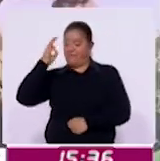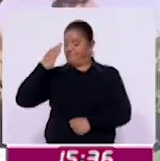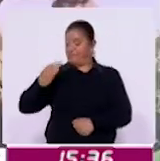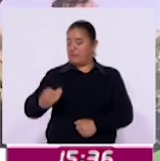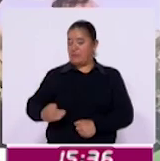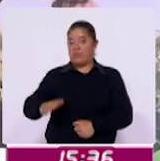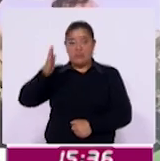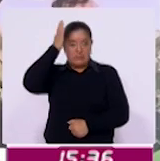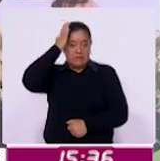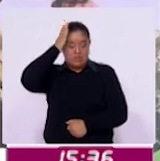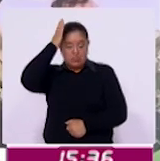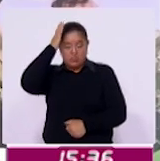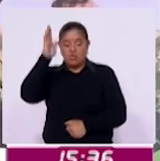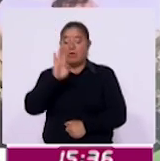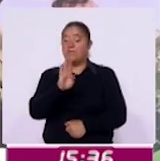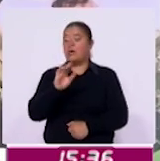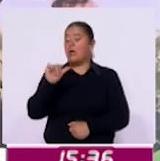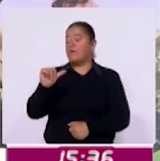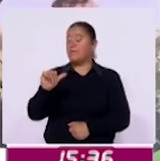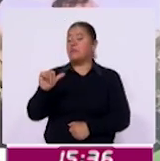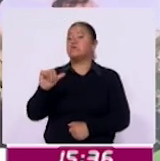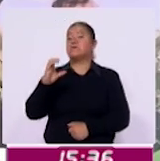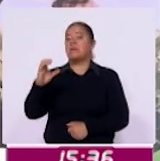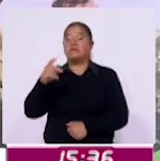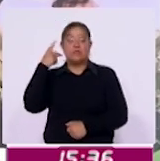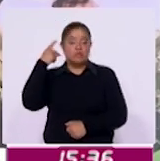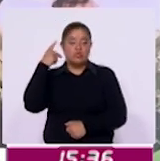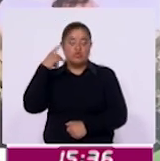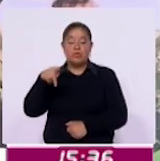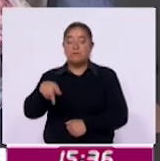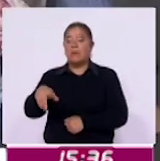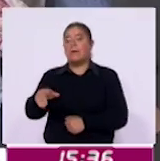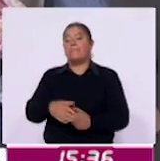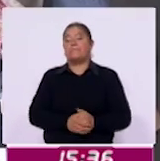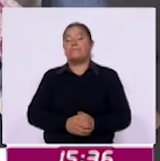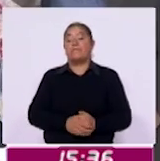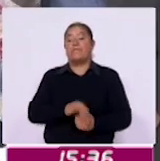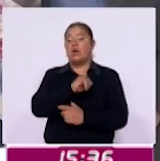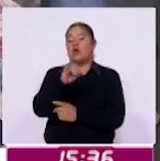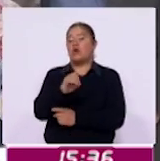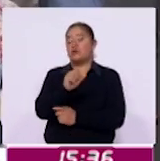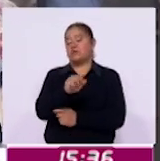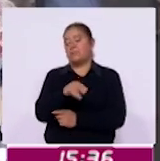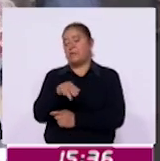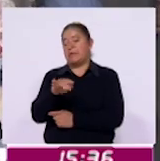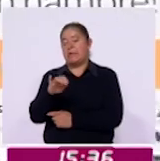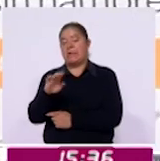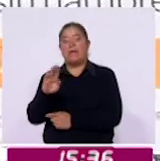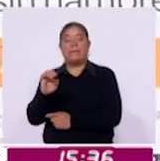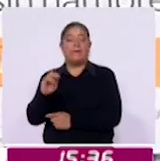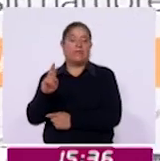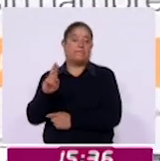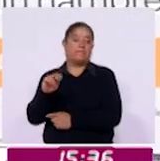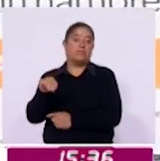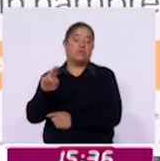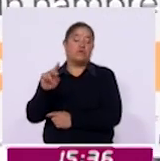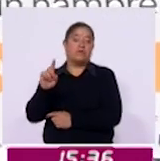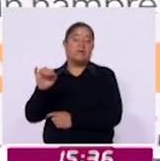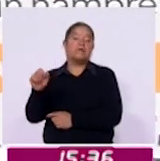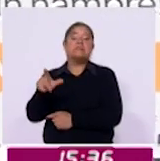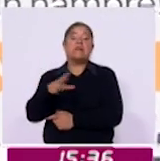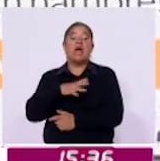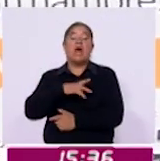del titular del Banco de Alimentos Caritas Puebla, José Miguel Rojas Bertiz Bermúdez, encabezaron el lanzamiento de la estrategia PET